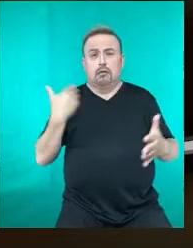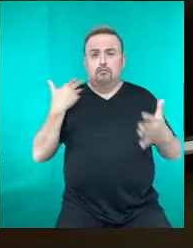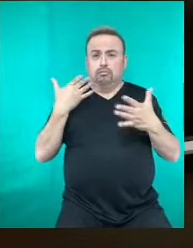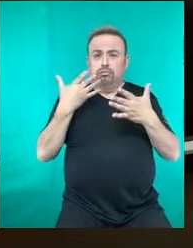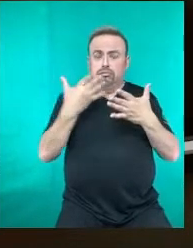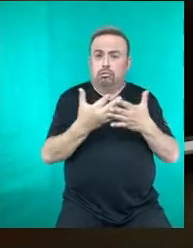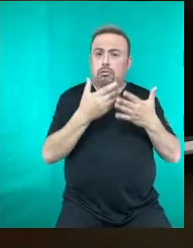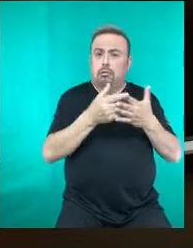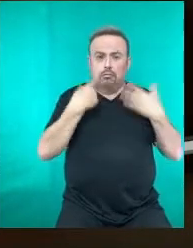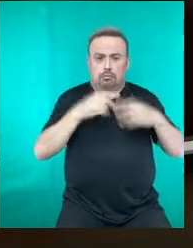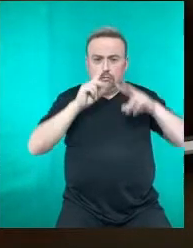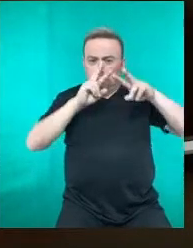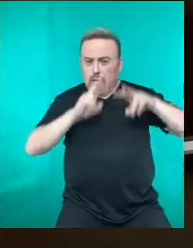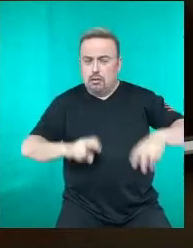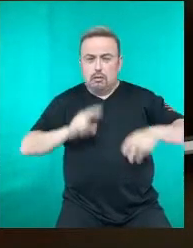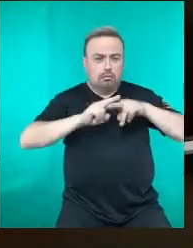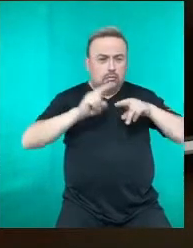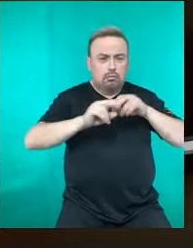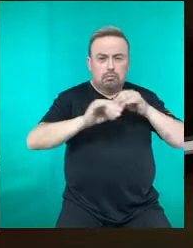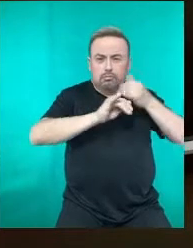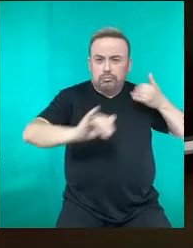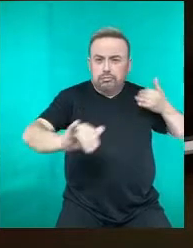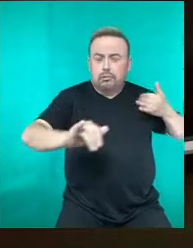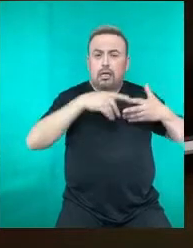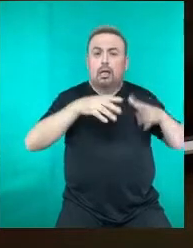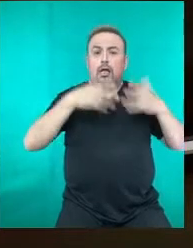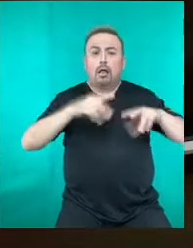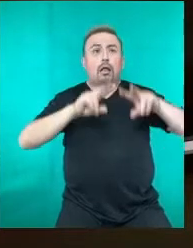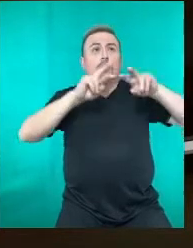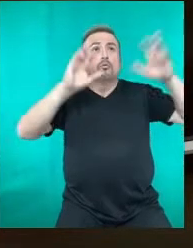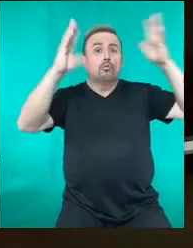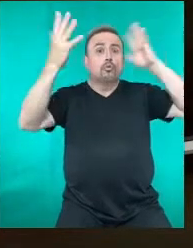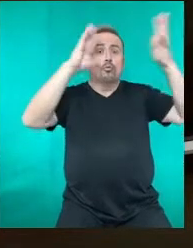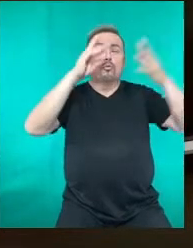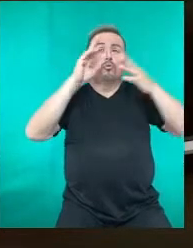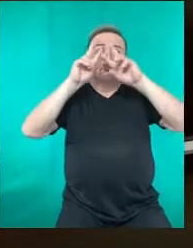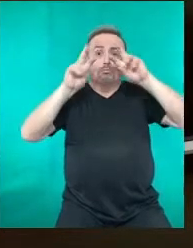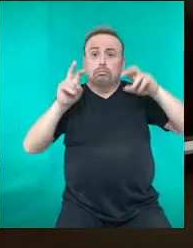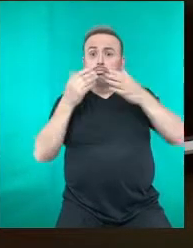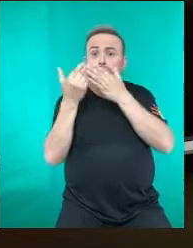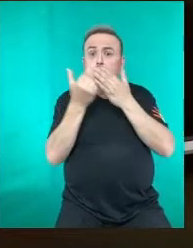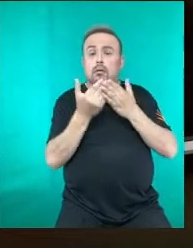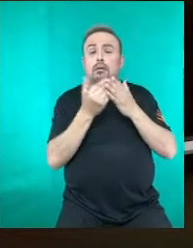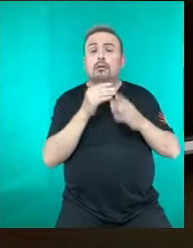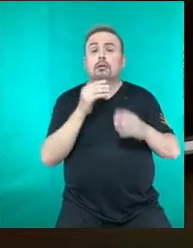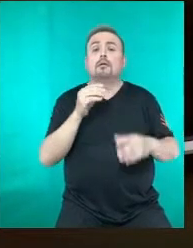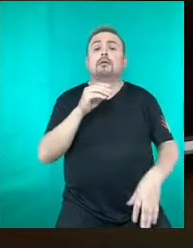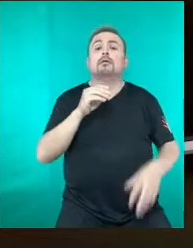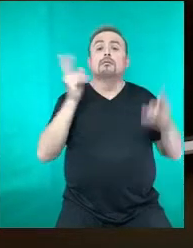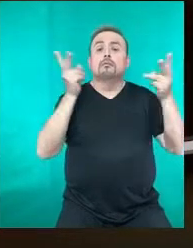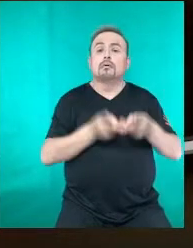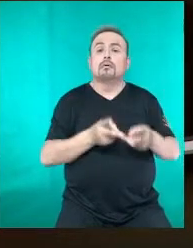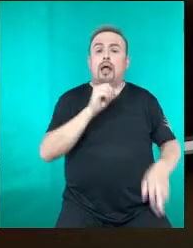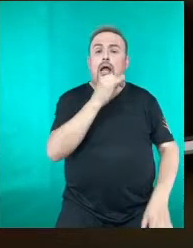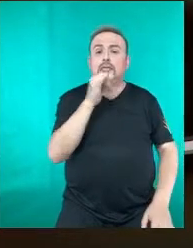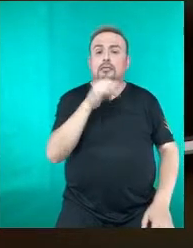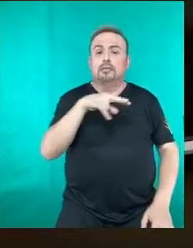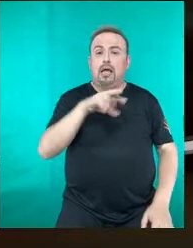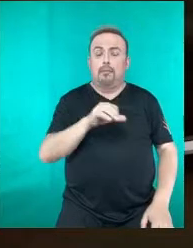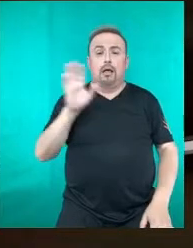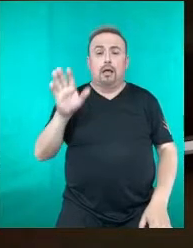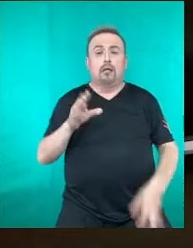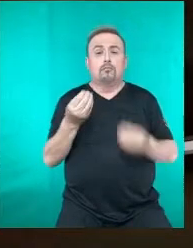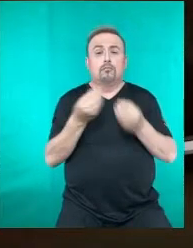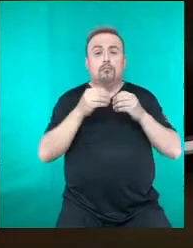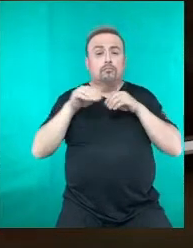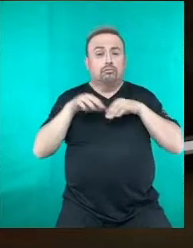los estudios de diseños de ingeniería y estudios ambientales. ¿Por qué? Porque Azapa es un valle vulnerable, vale decir, cuya recarga es del orden